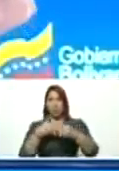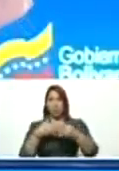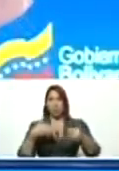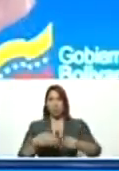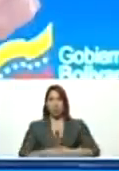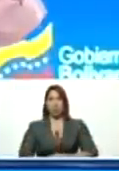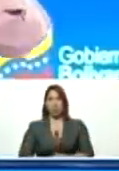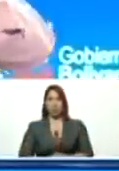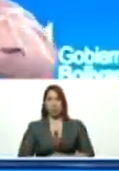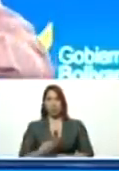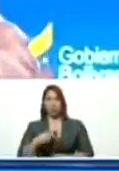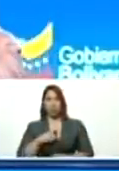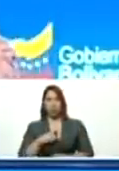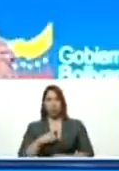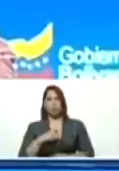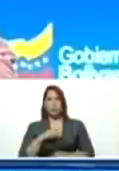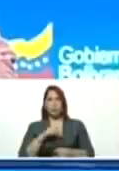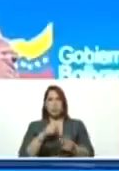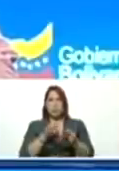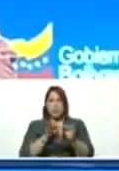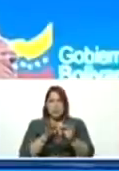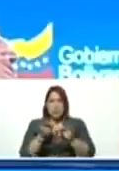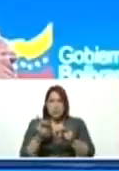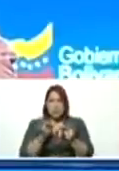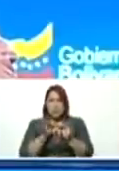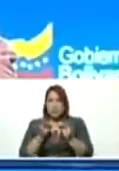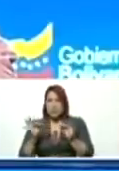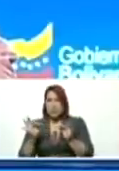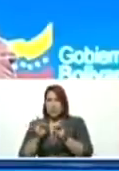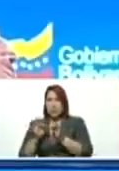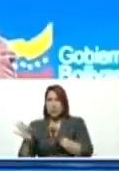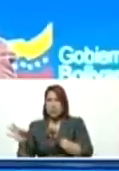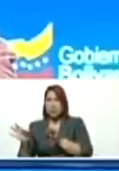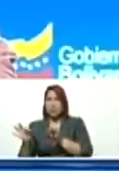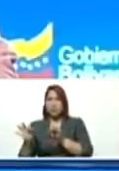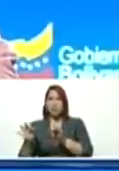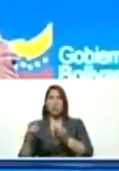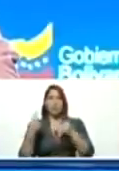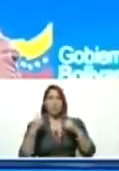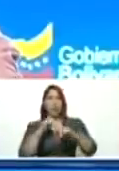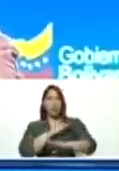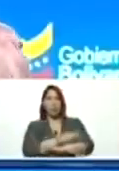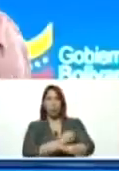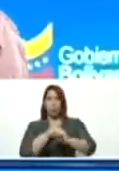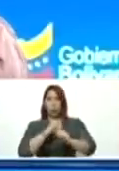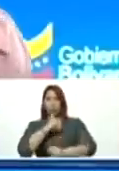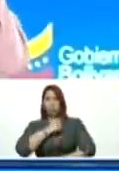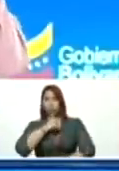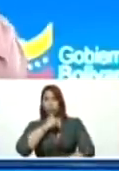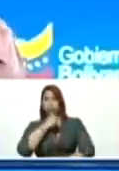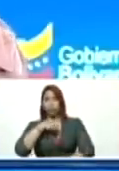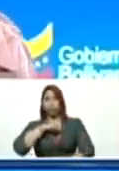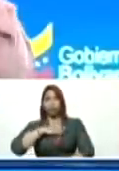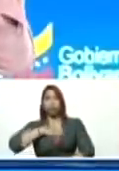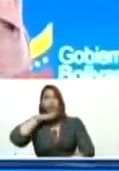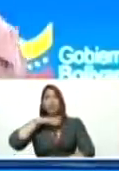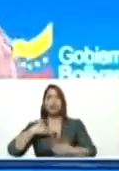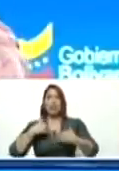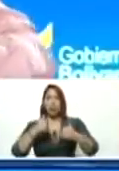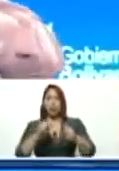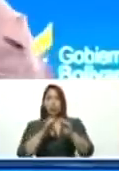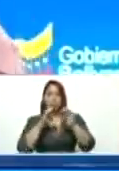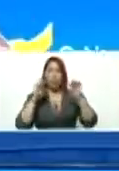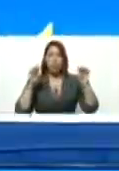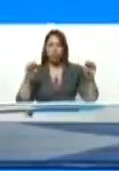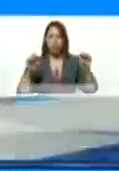que rajoy amos en fase duro de resistencia cubrimos la salud la educación